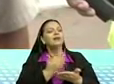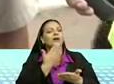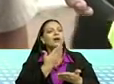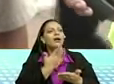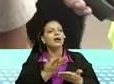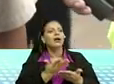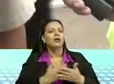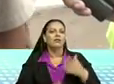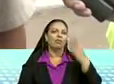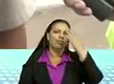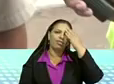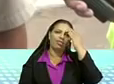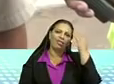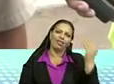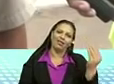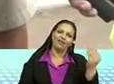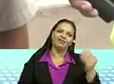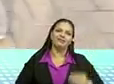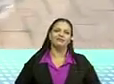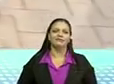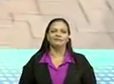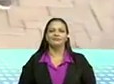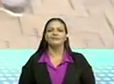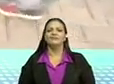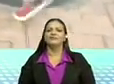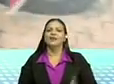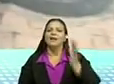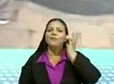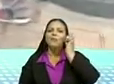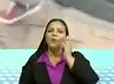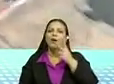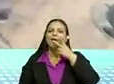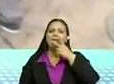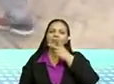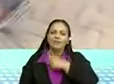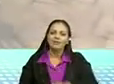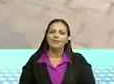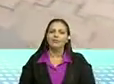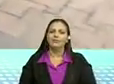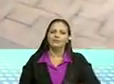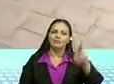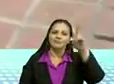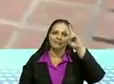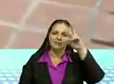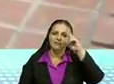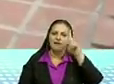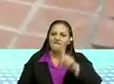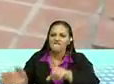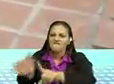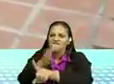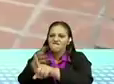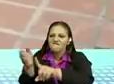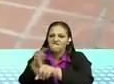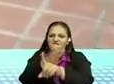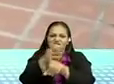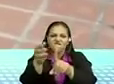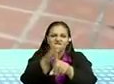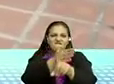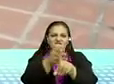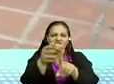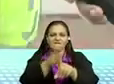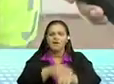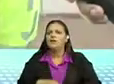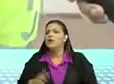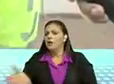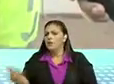que, engañando, engatusando, envolviendo, mintiéndole a la gente, vean, les dice, preste acá